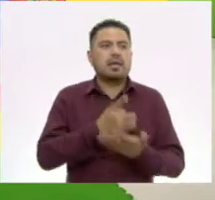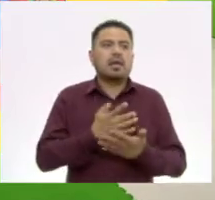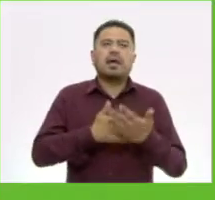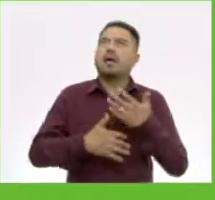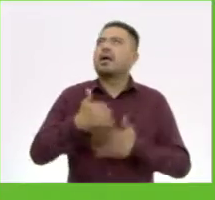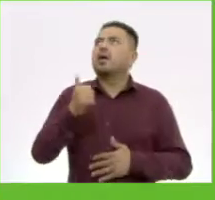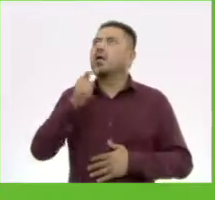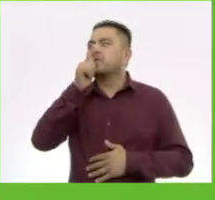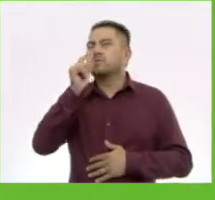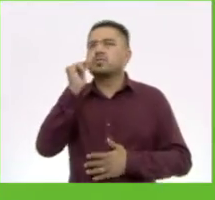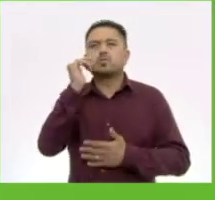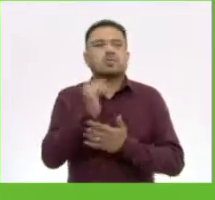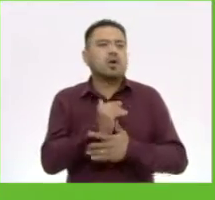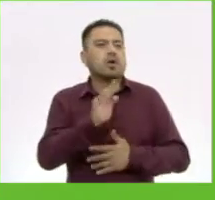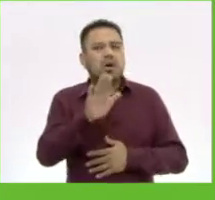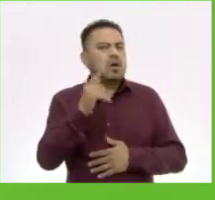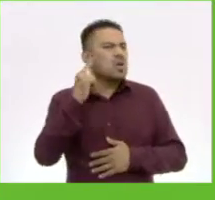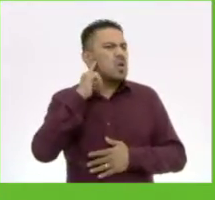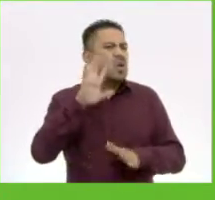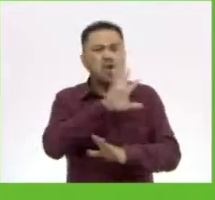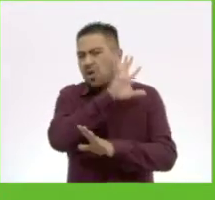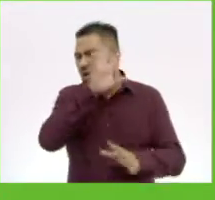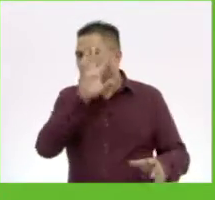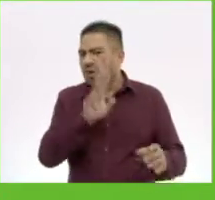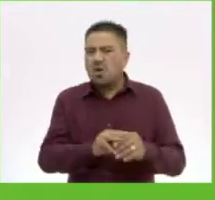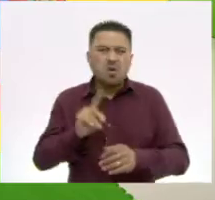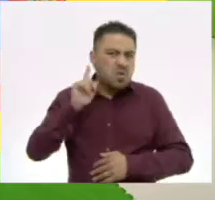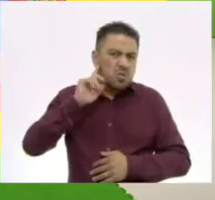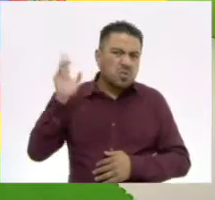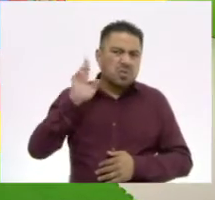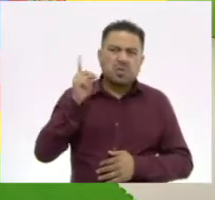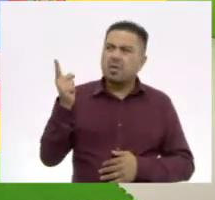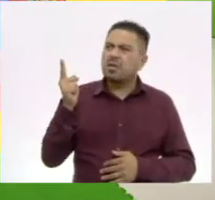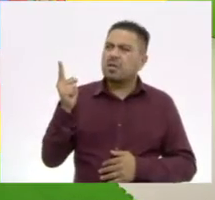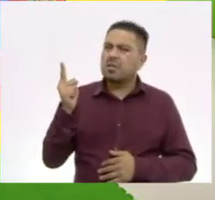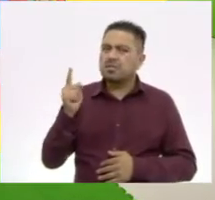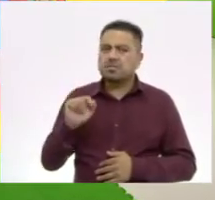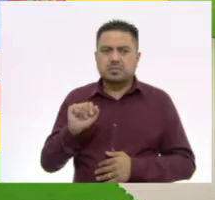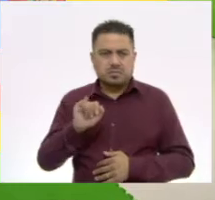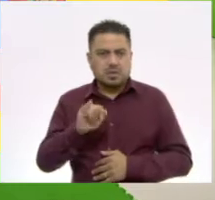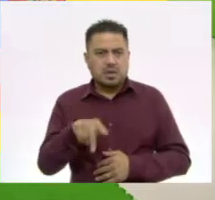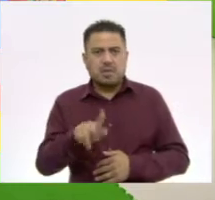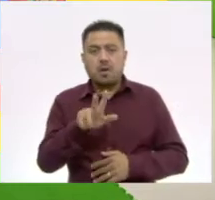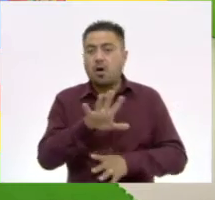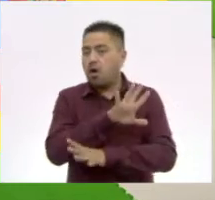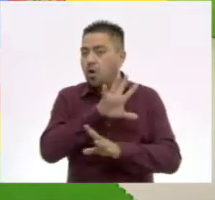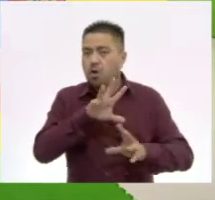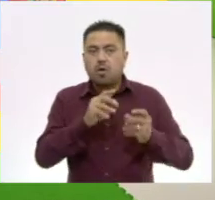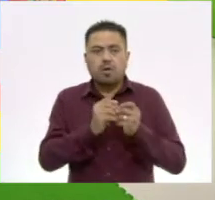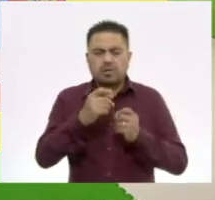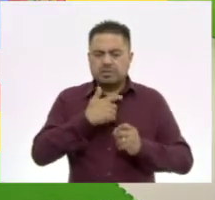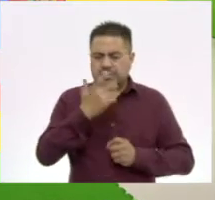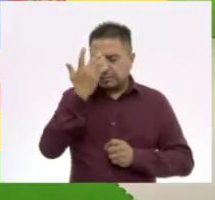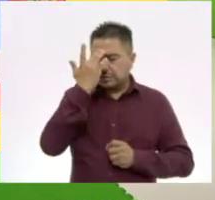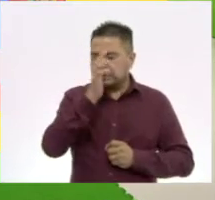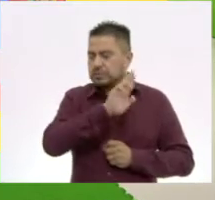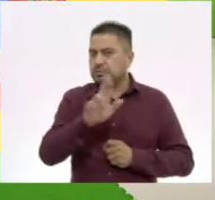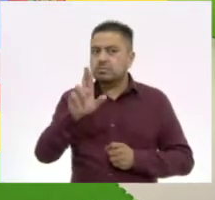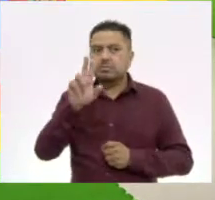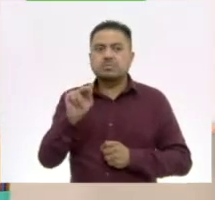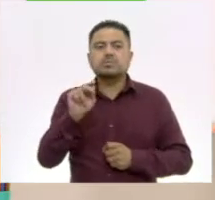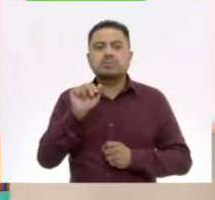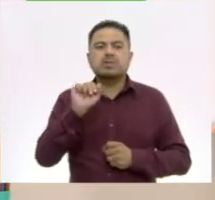la luz oye sohar escuchaste todos esos ruidos sí pero no todos los reconocí lo que sí